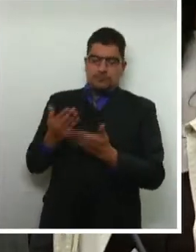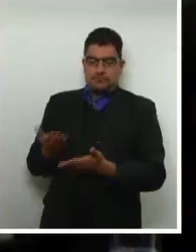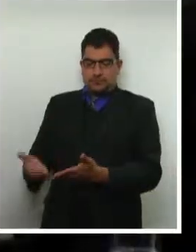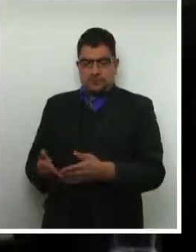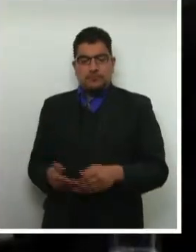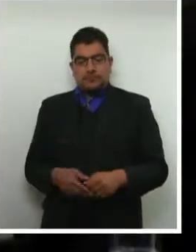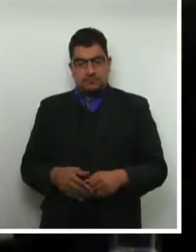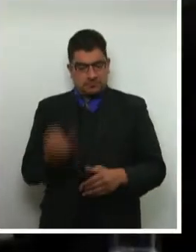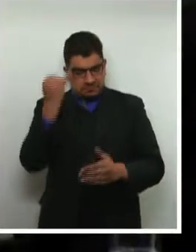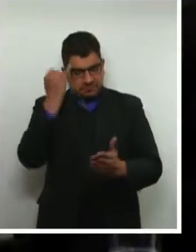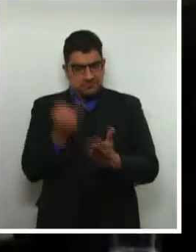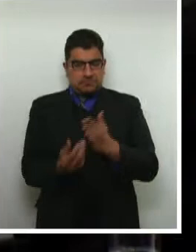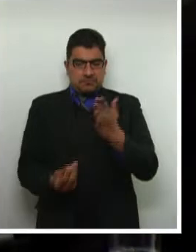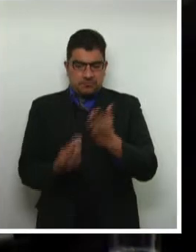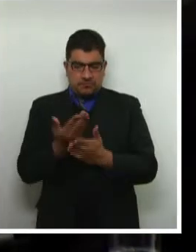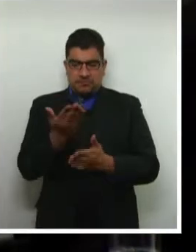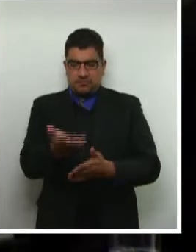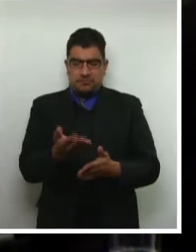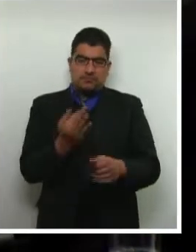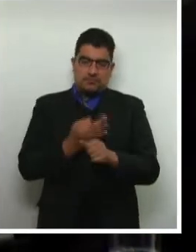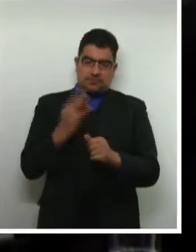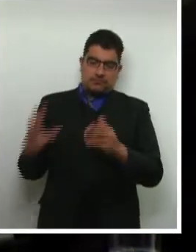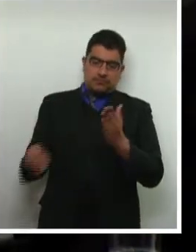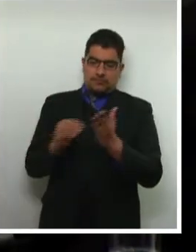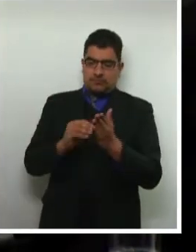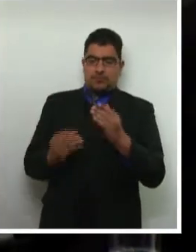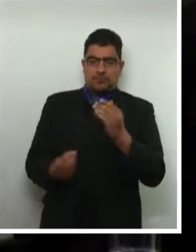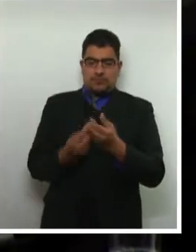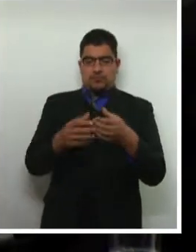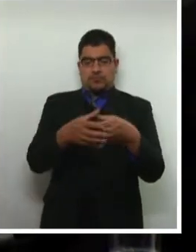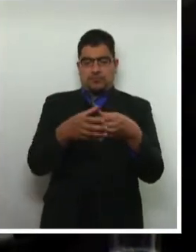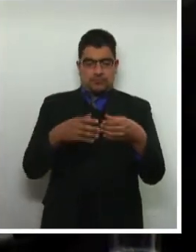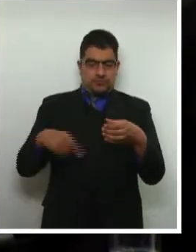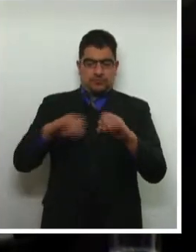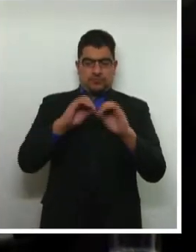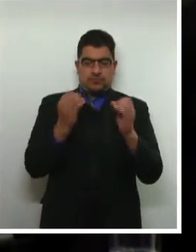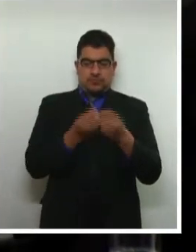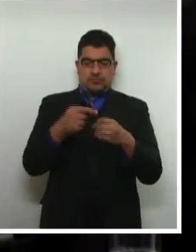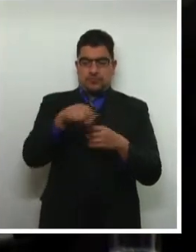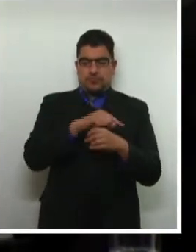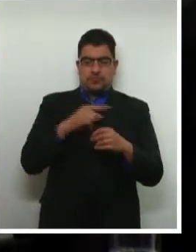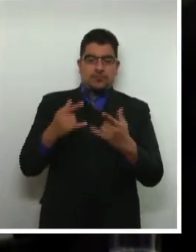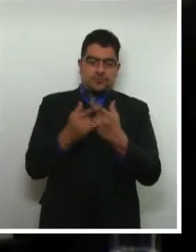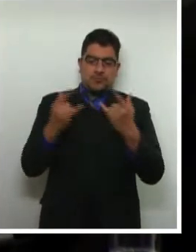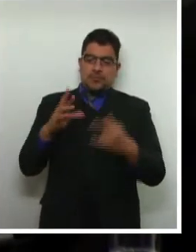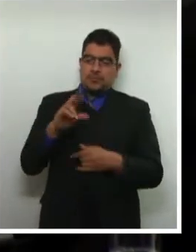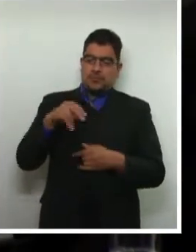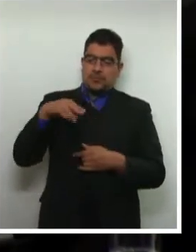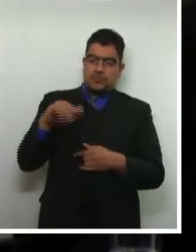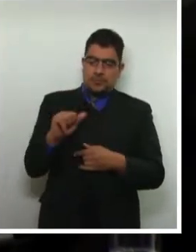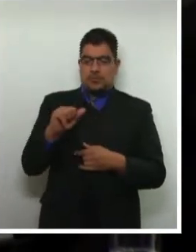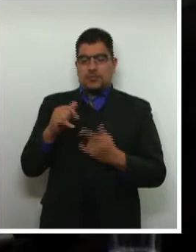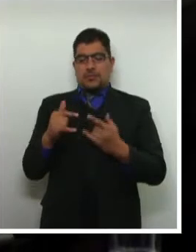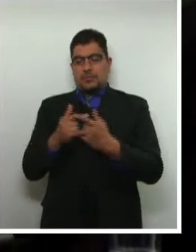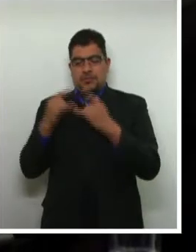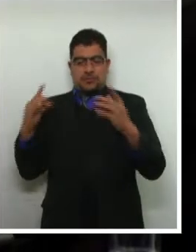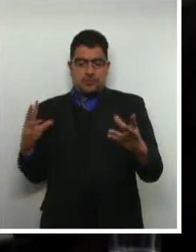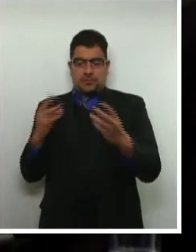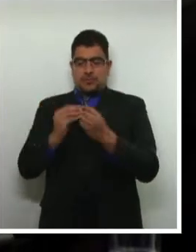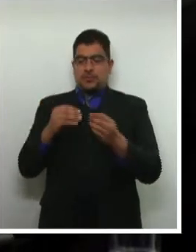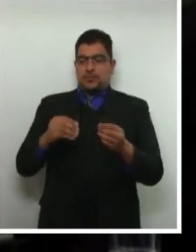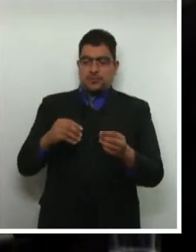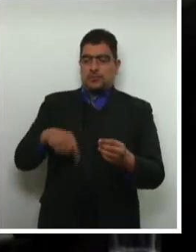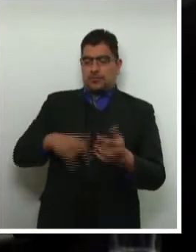propuesta novedosa es la que se refiere a la incorporación de un organismo de la crónica y la memoria histórica para la preservación y registro